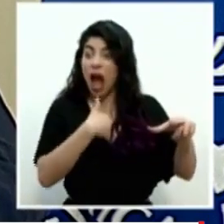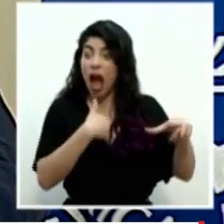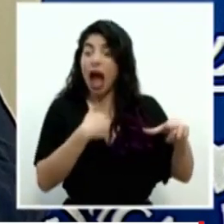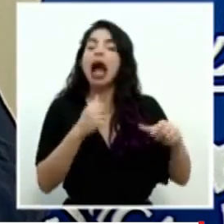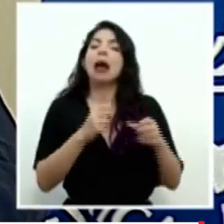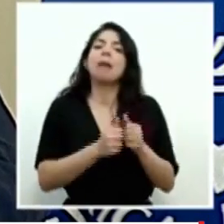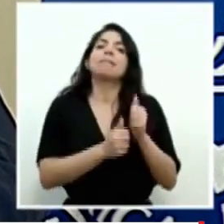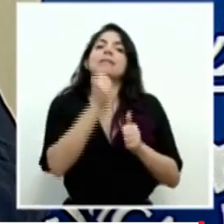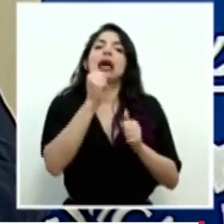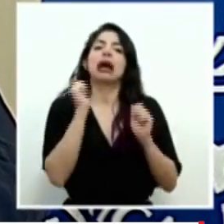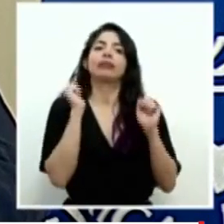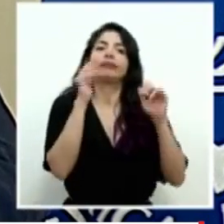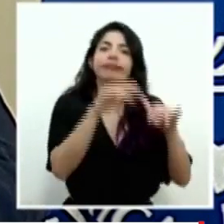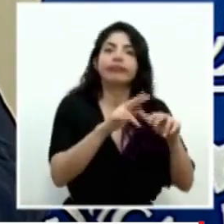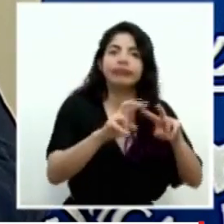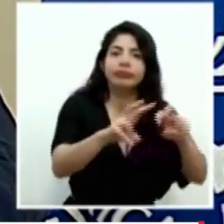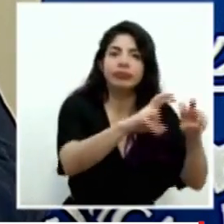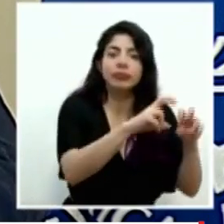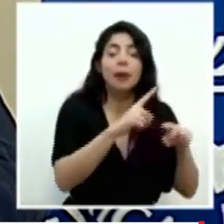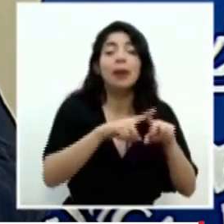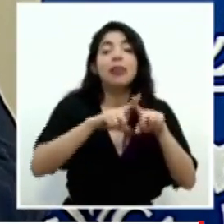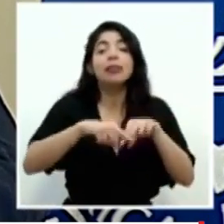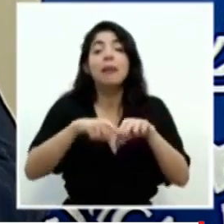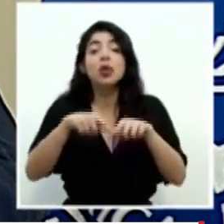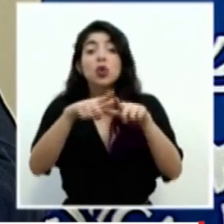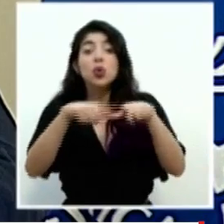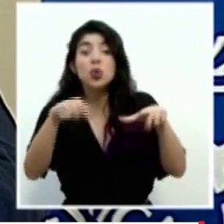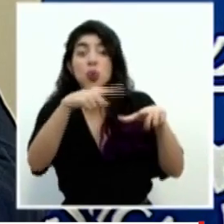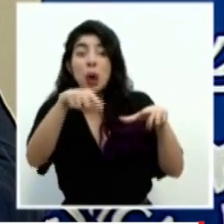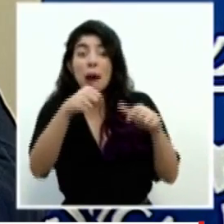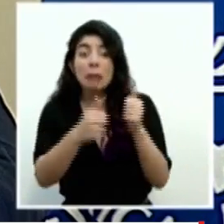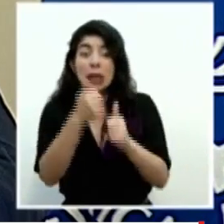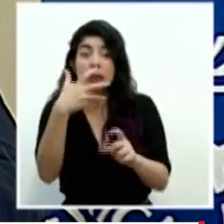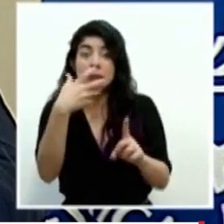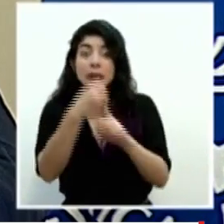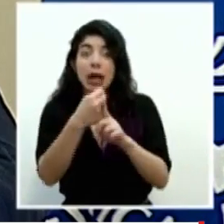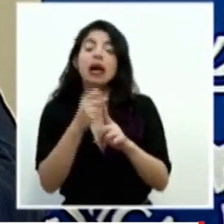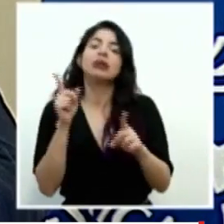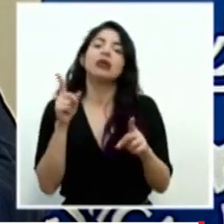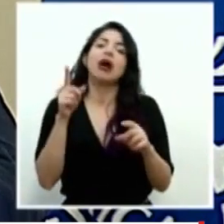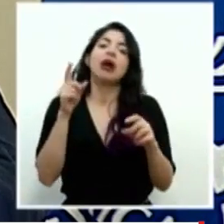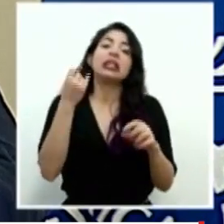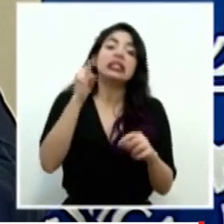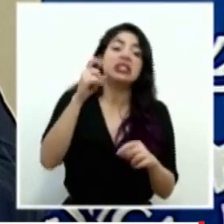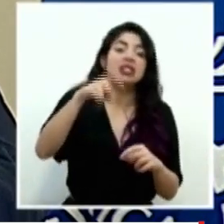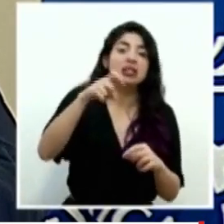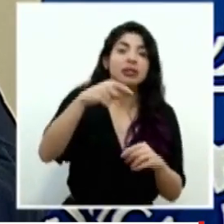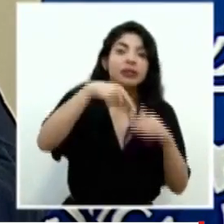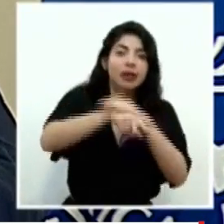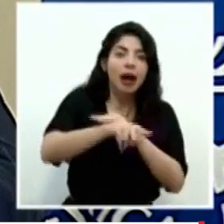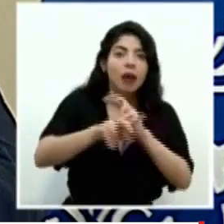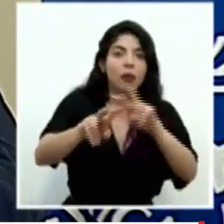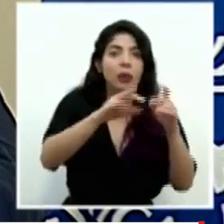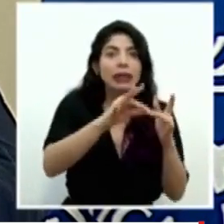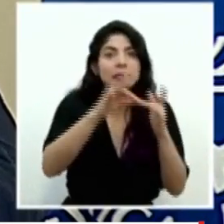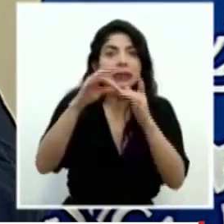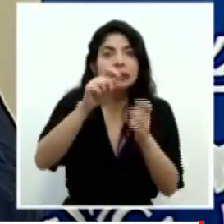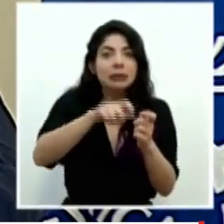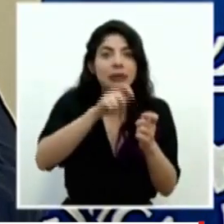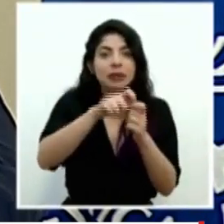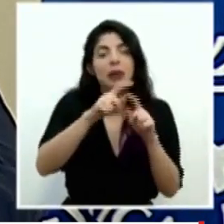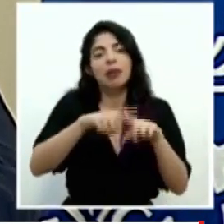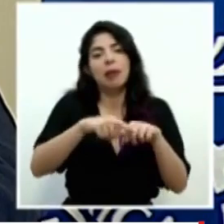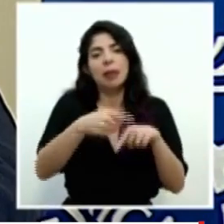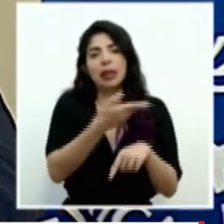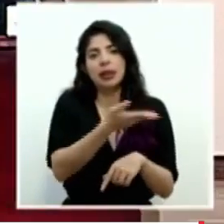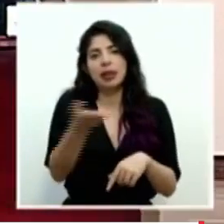de cómo se vaya evidenciando los lugares más afectados, pues así se puede ir decidiendo si se hace falta hacer un operativo específico en